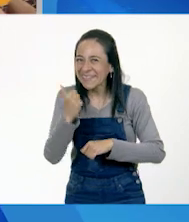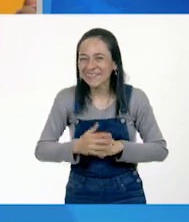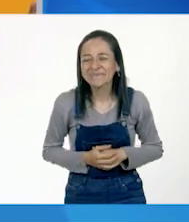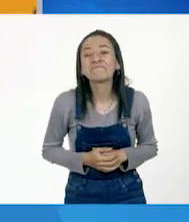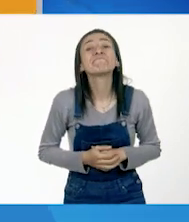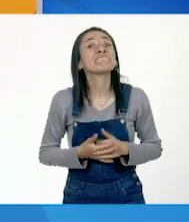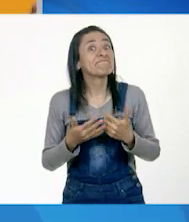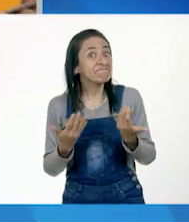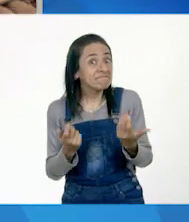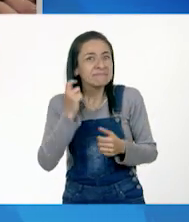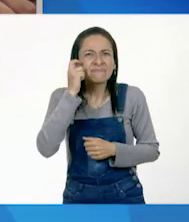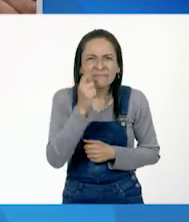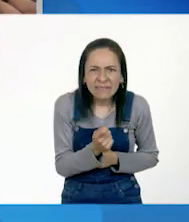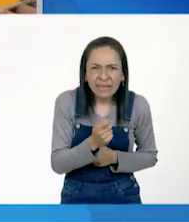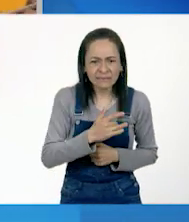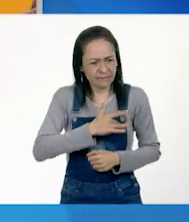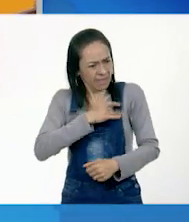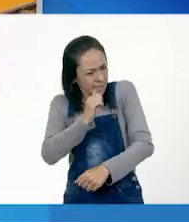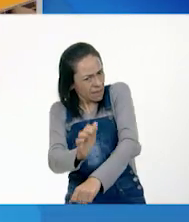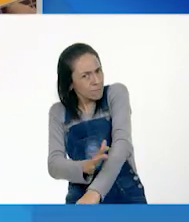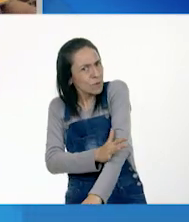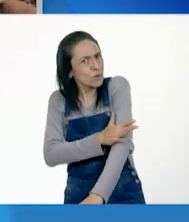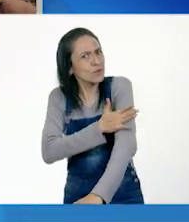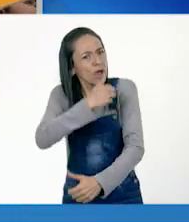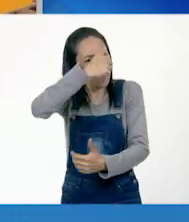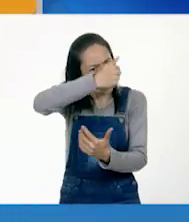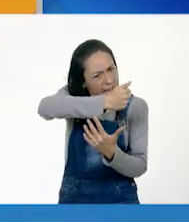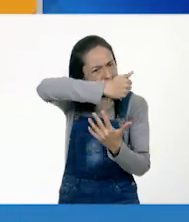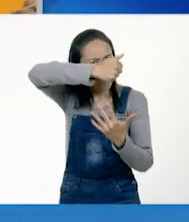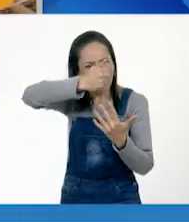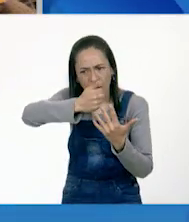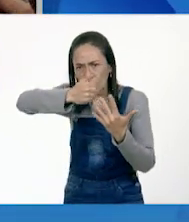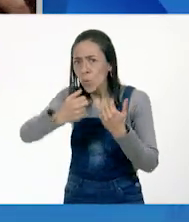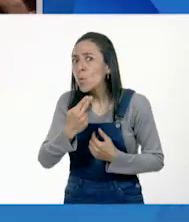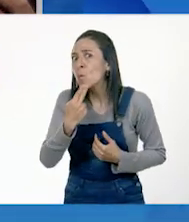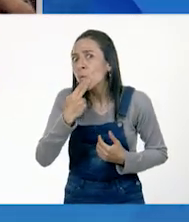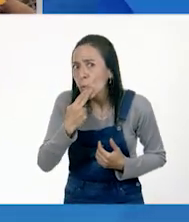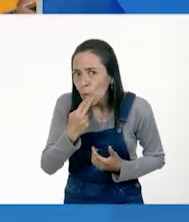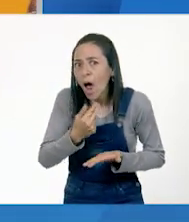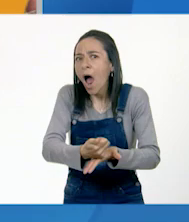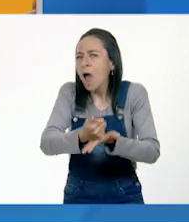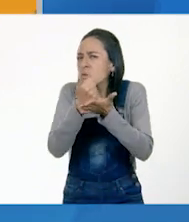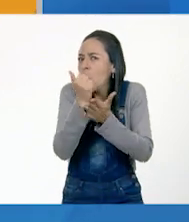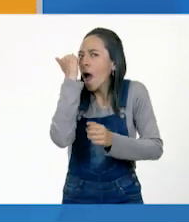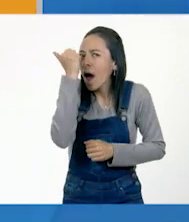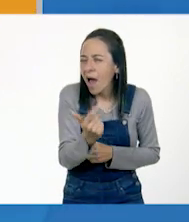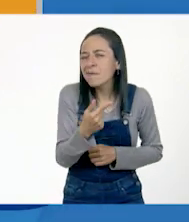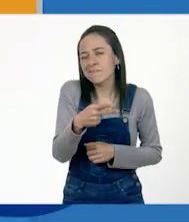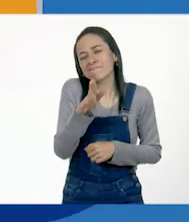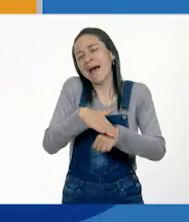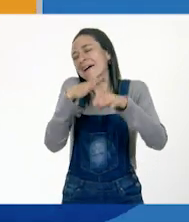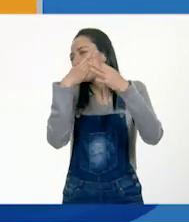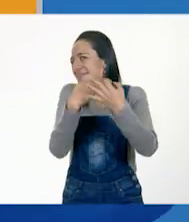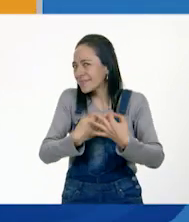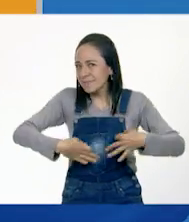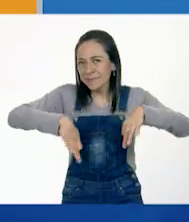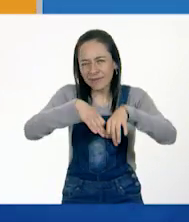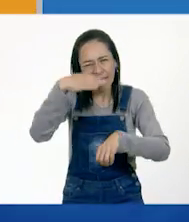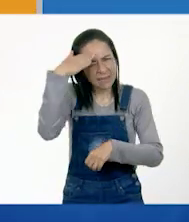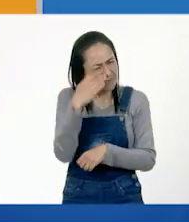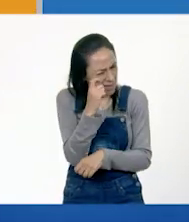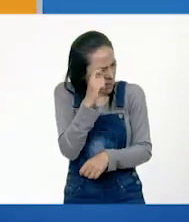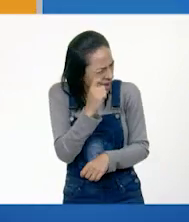Cada una tiene su función. Importante es identificarlas y tomar control de